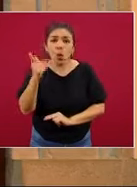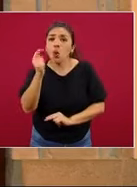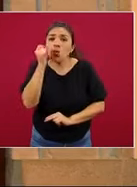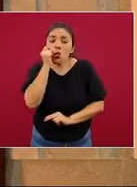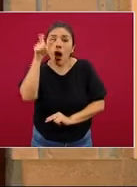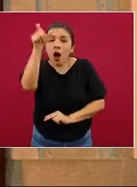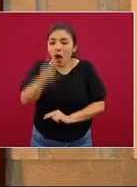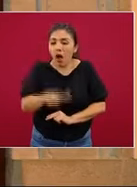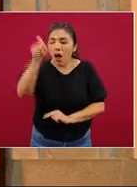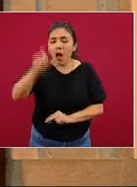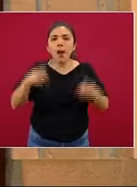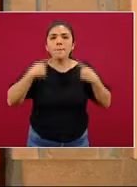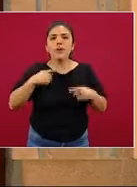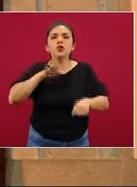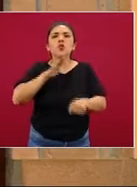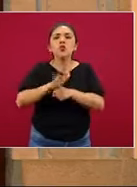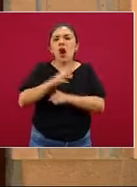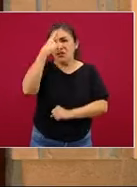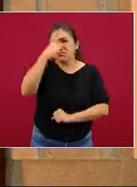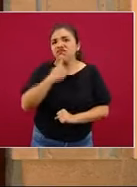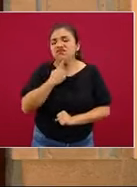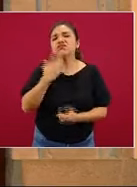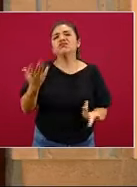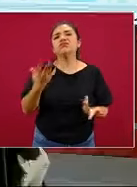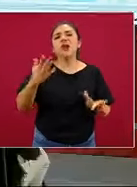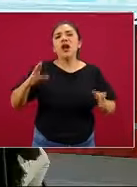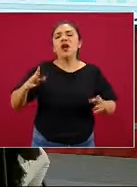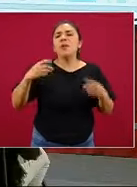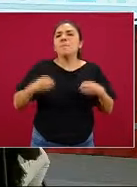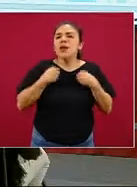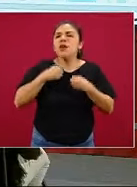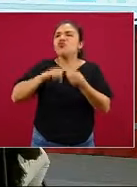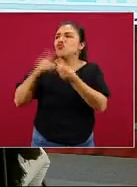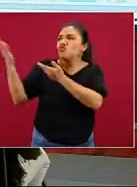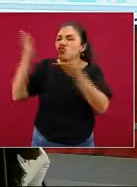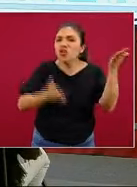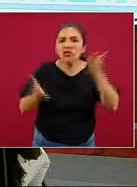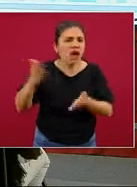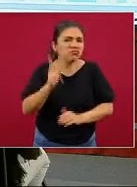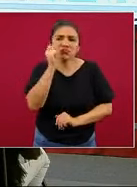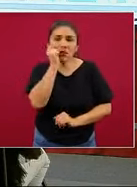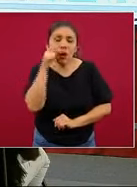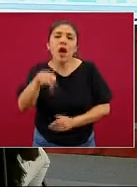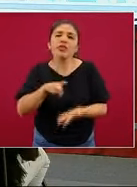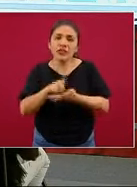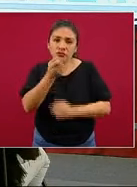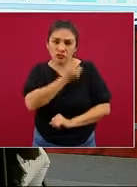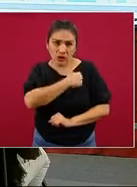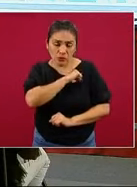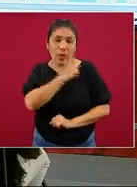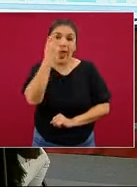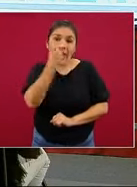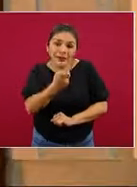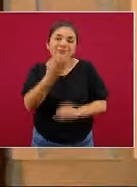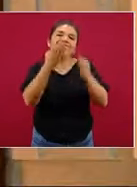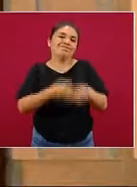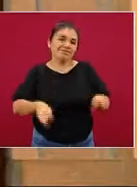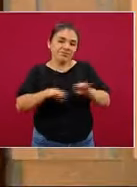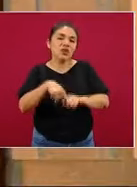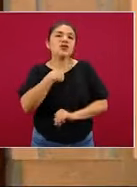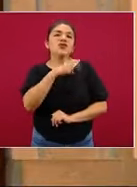importar el origen, la raza, el estatus o la condición. Obviamente, a su vez, es importante que nosotros mejoremos